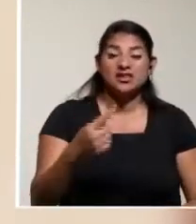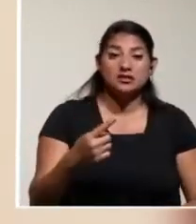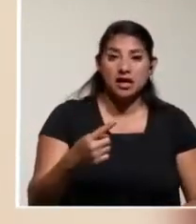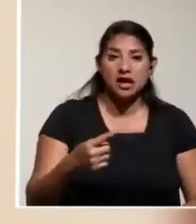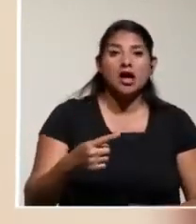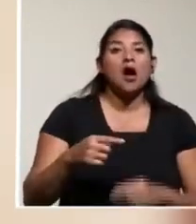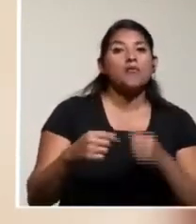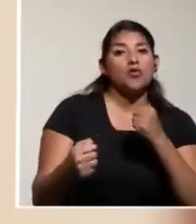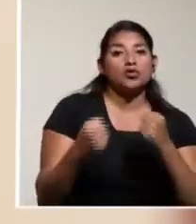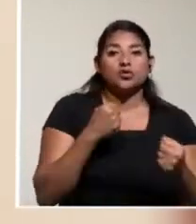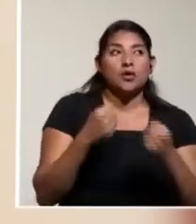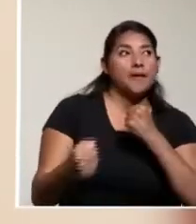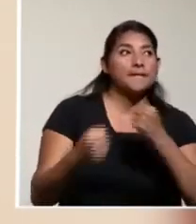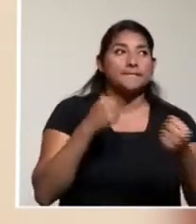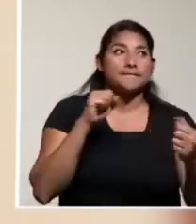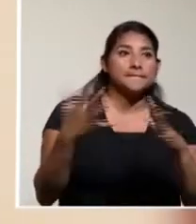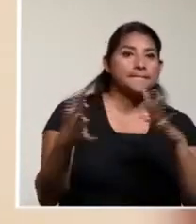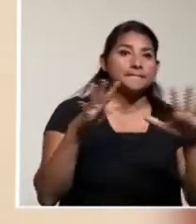Your hands.